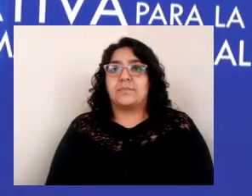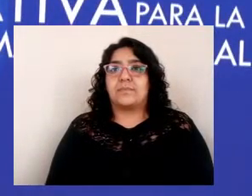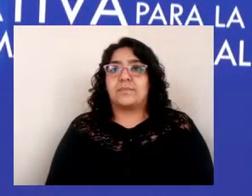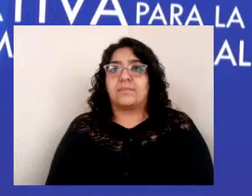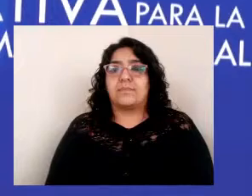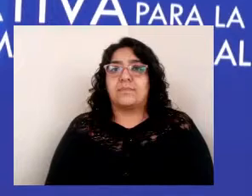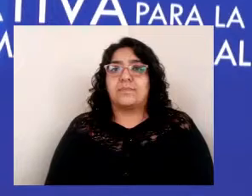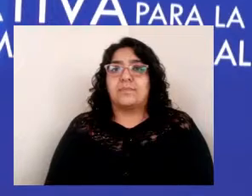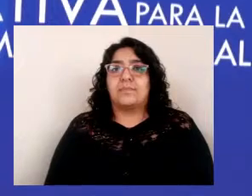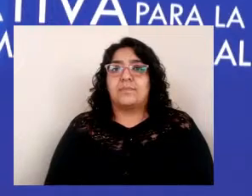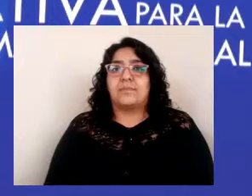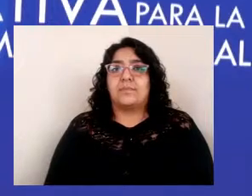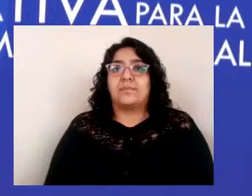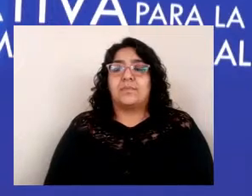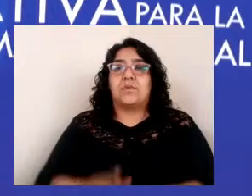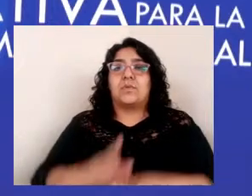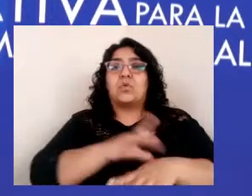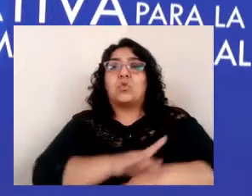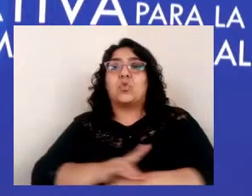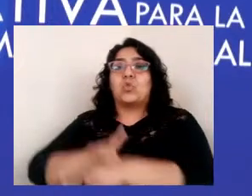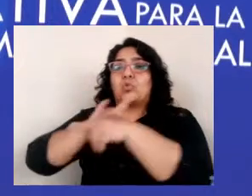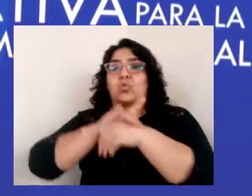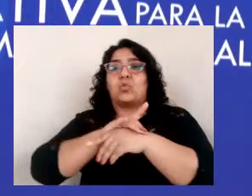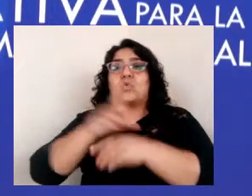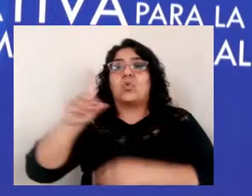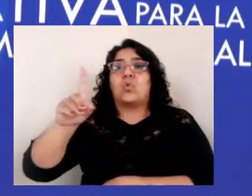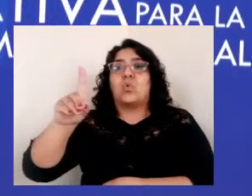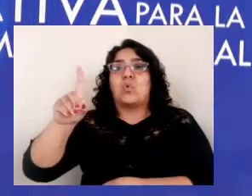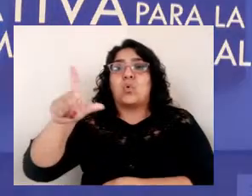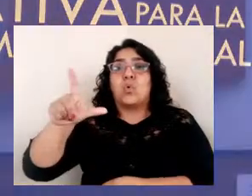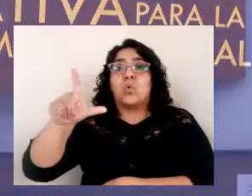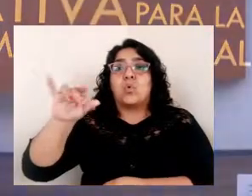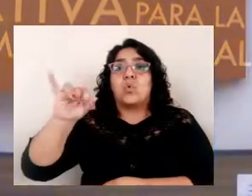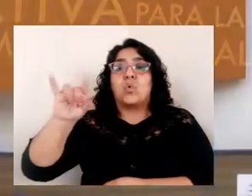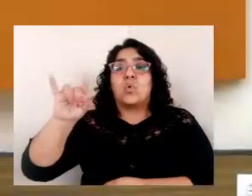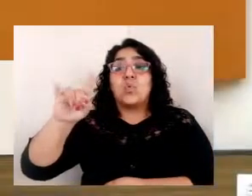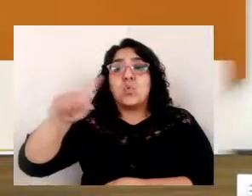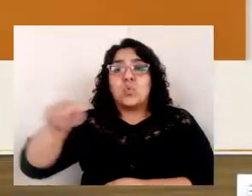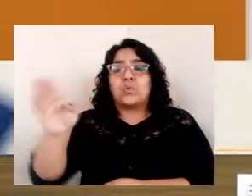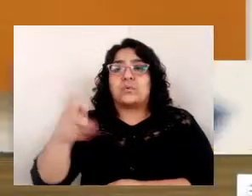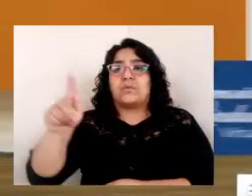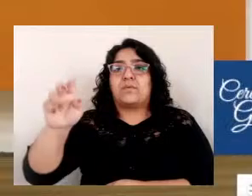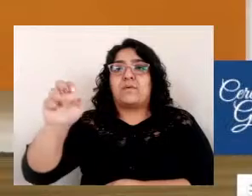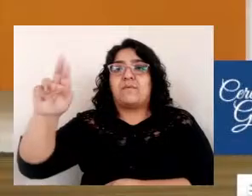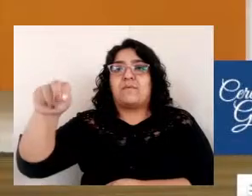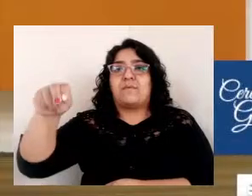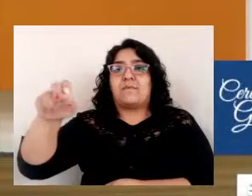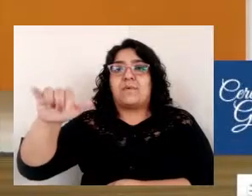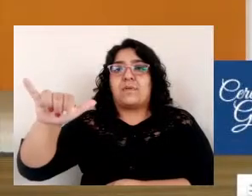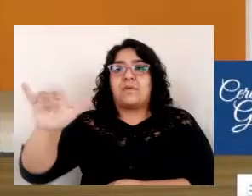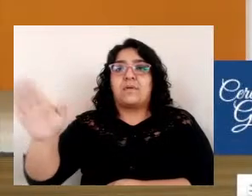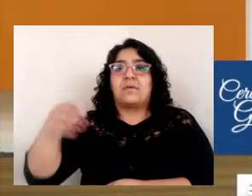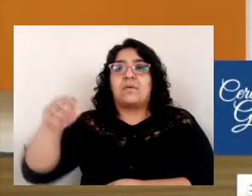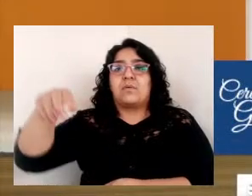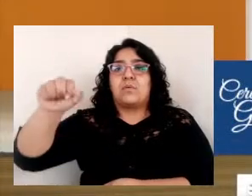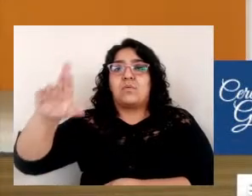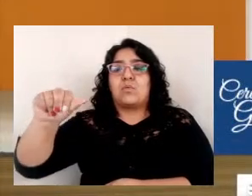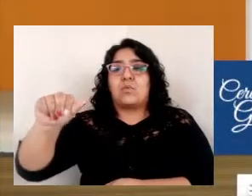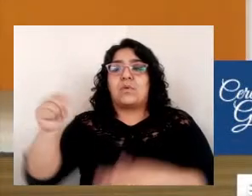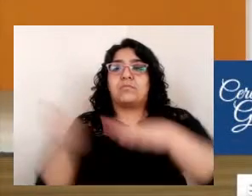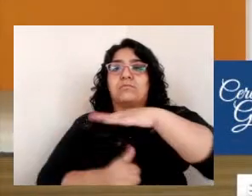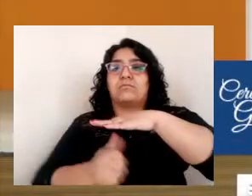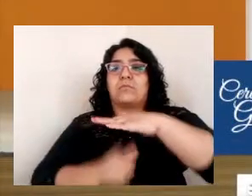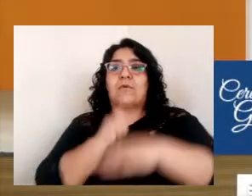El doctor Luis Ferney Mora Acosta, decano de la Facultad de Humanidades y Ciencias Sociales.